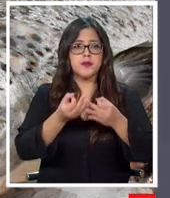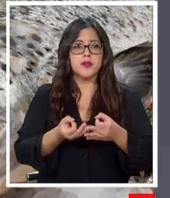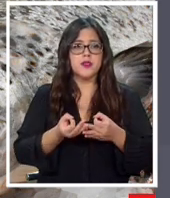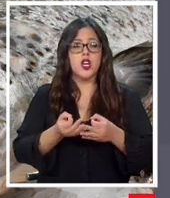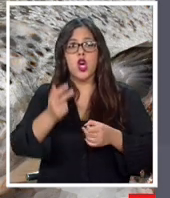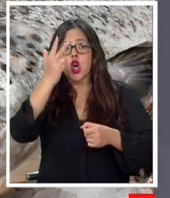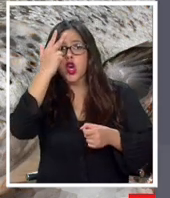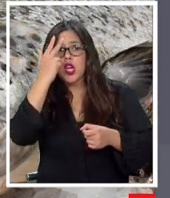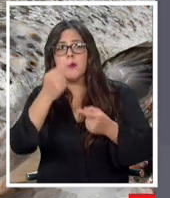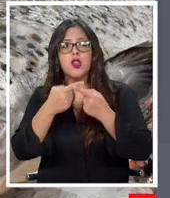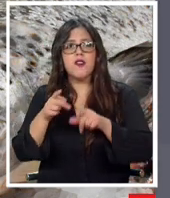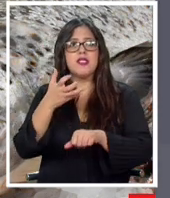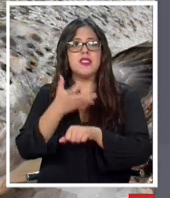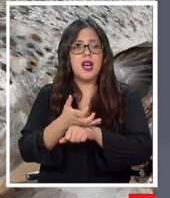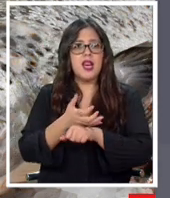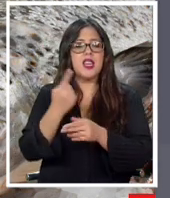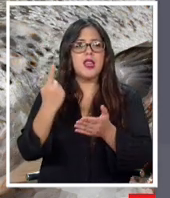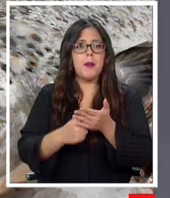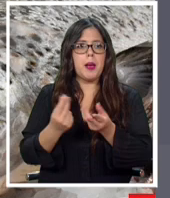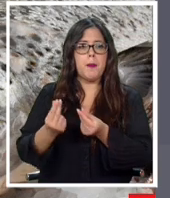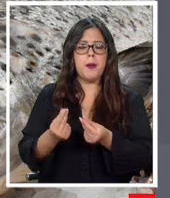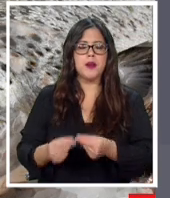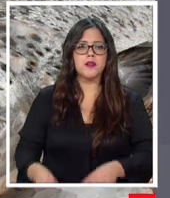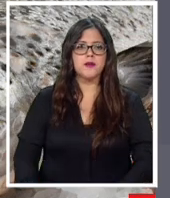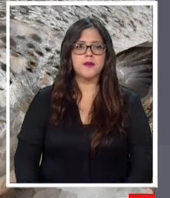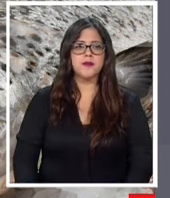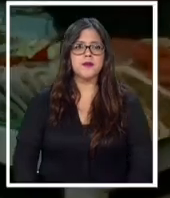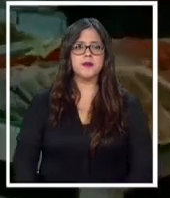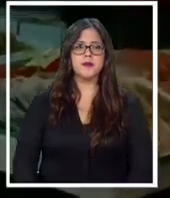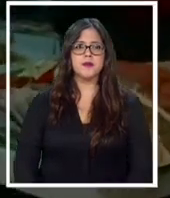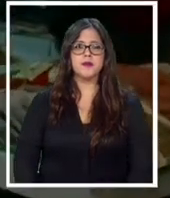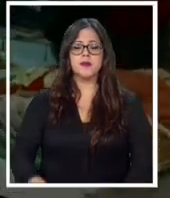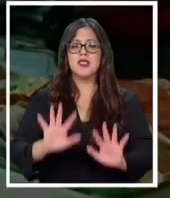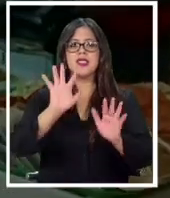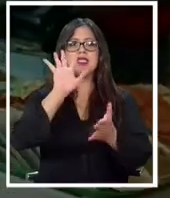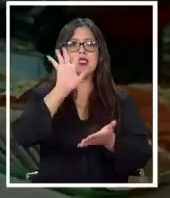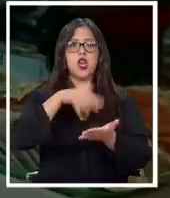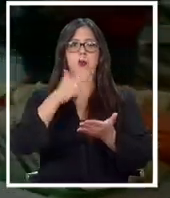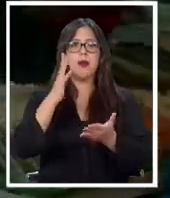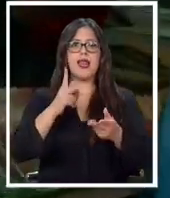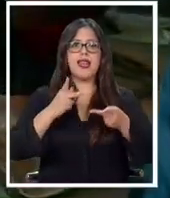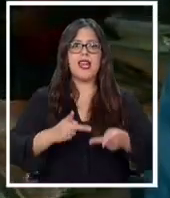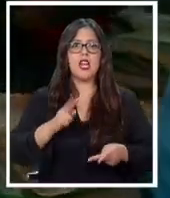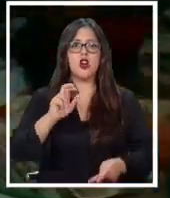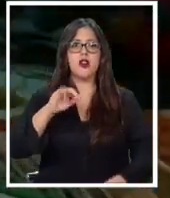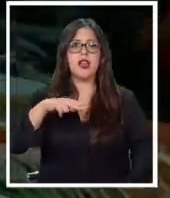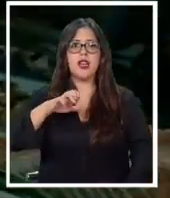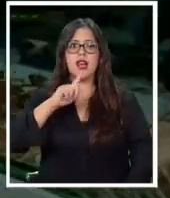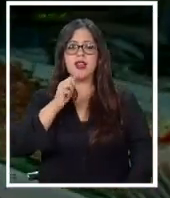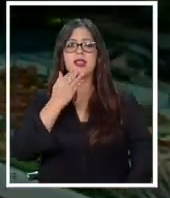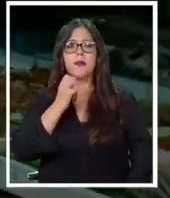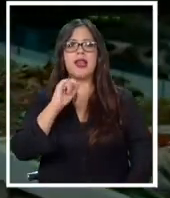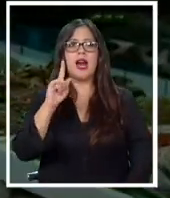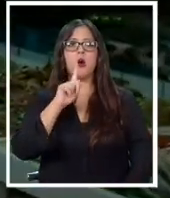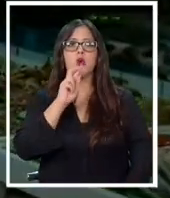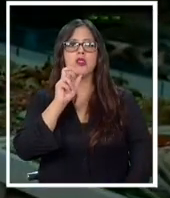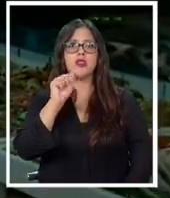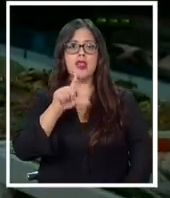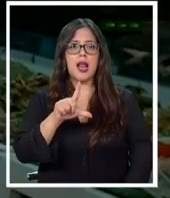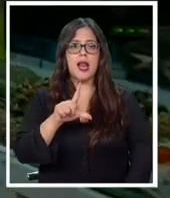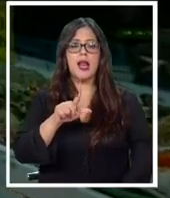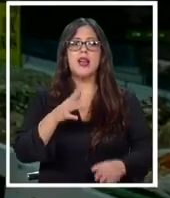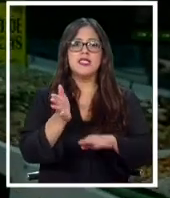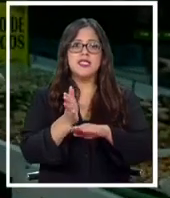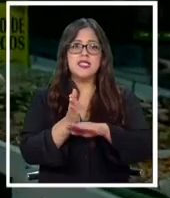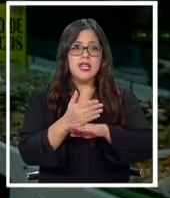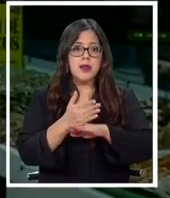Con Coquimbo hay una diferencia de 1.000 pesos. Tengo a 5.000 el kilo de reineta, tengo austral, pero lo que más se está vendiendo hoy día es la